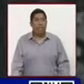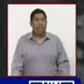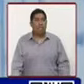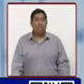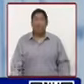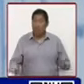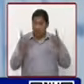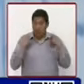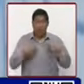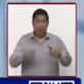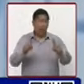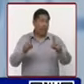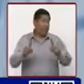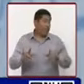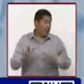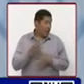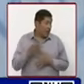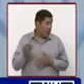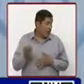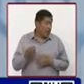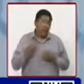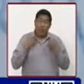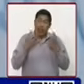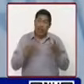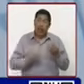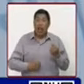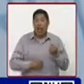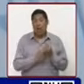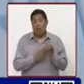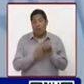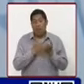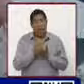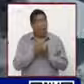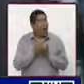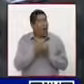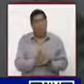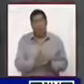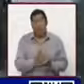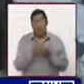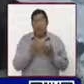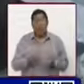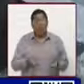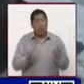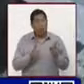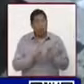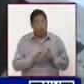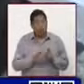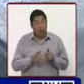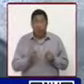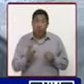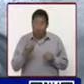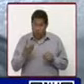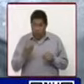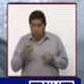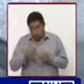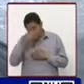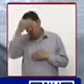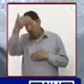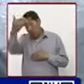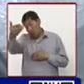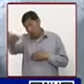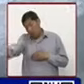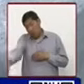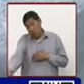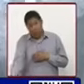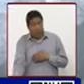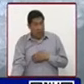Nosotros acudimos a prestarle auxilio al conductor cuando el copiloto salió disparado